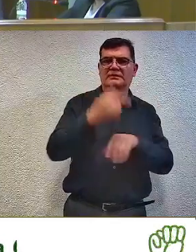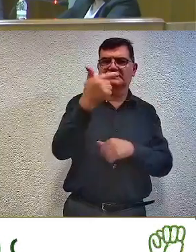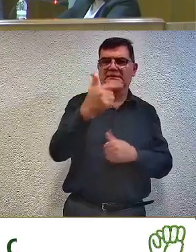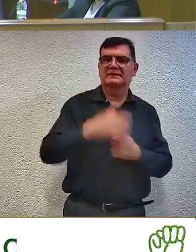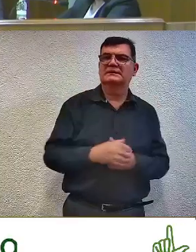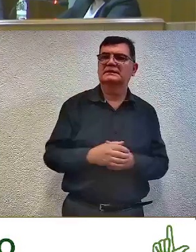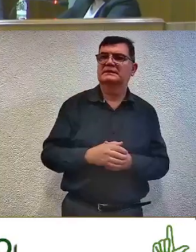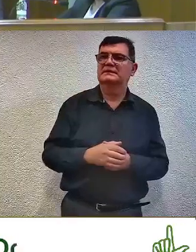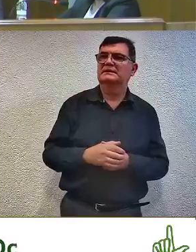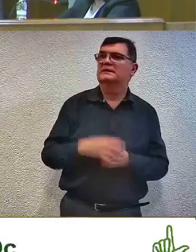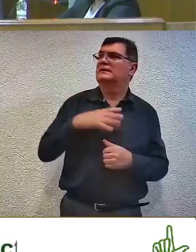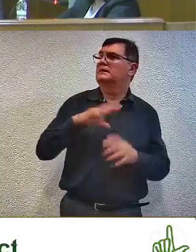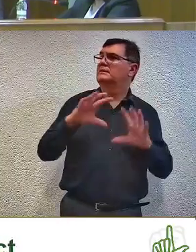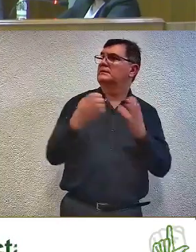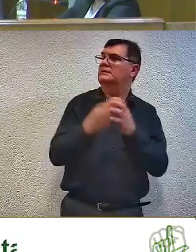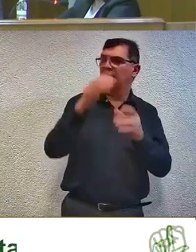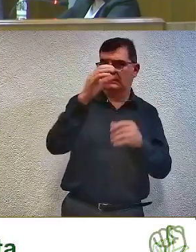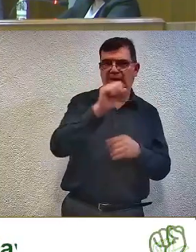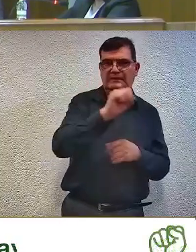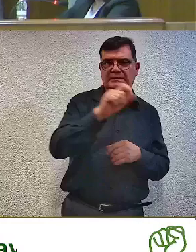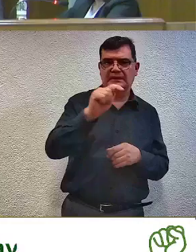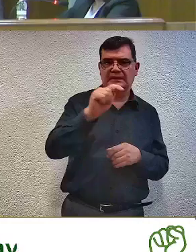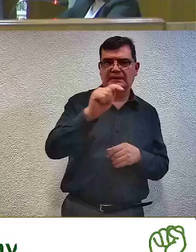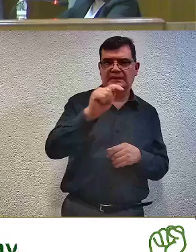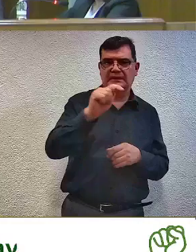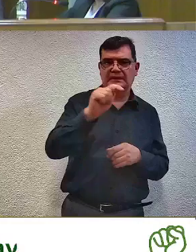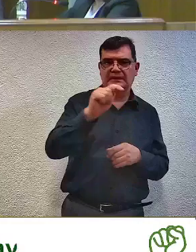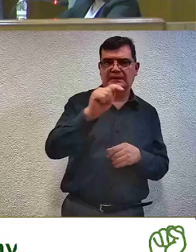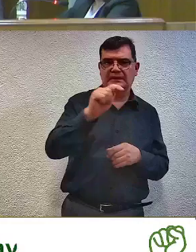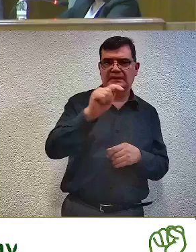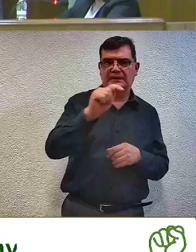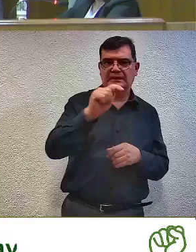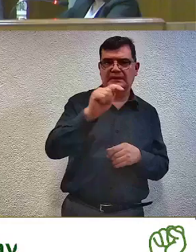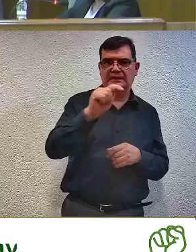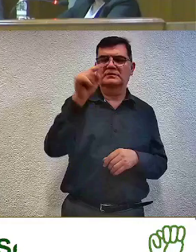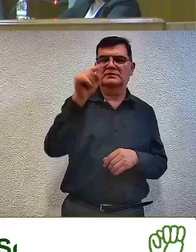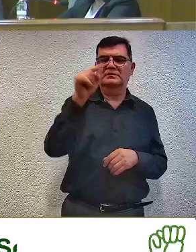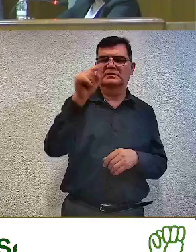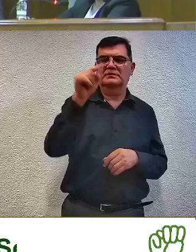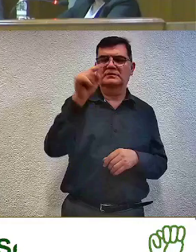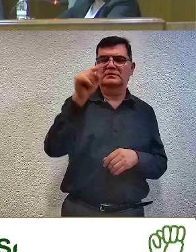el convenio SCT diagonal 048 de este año.